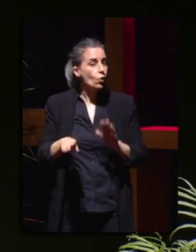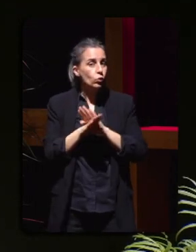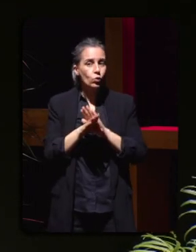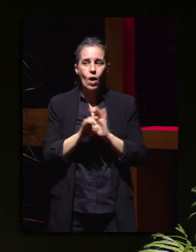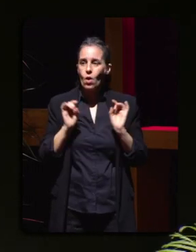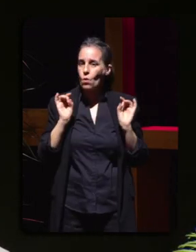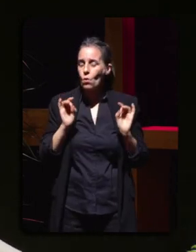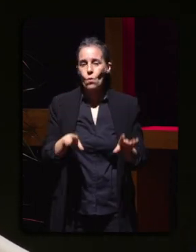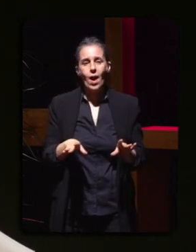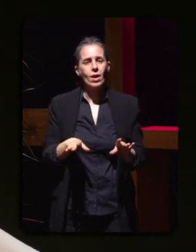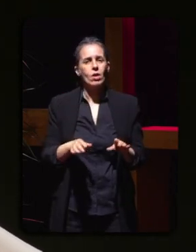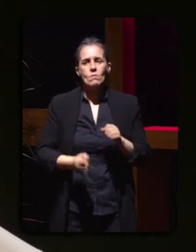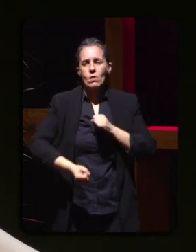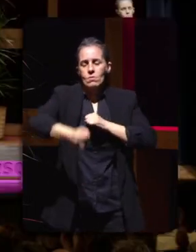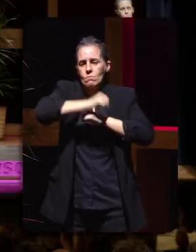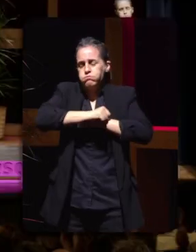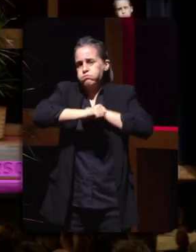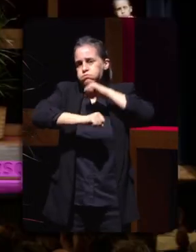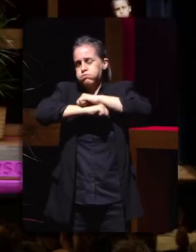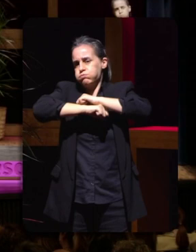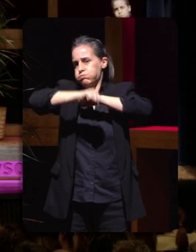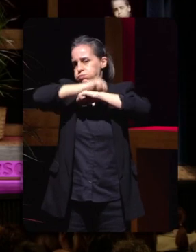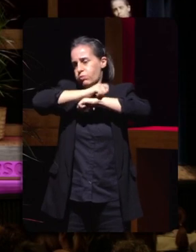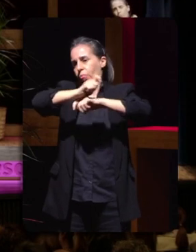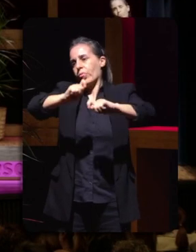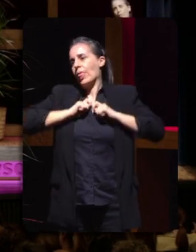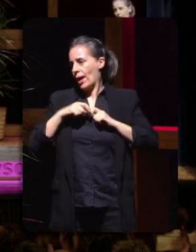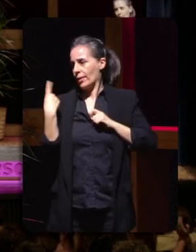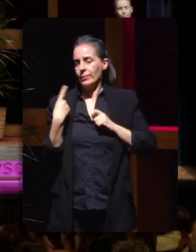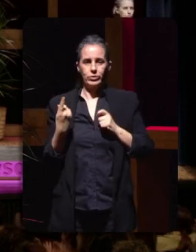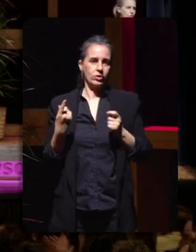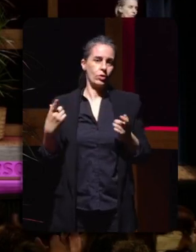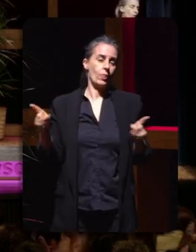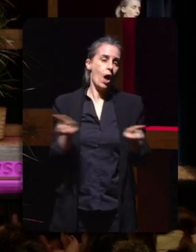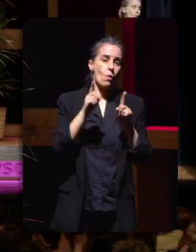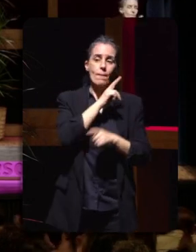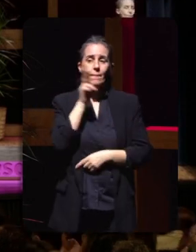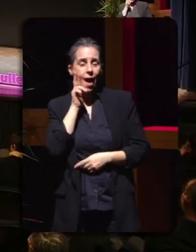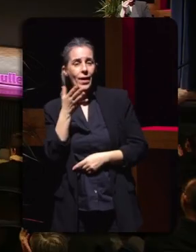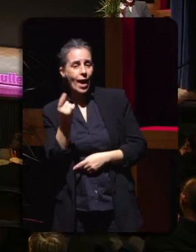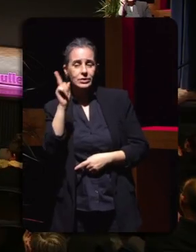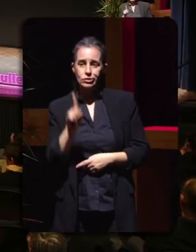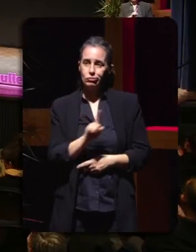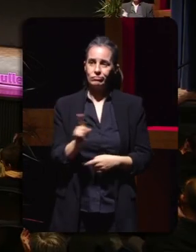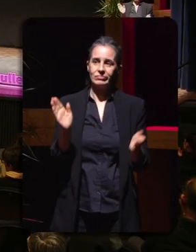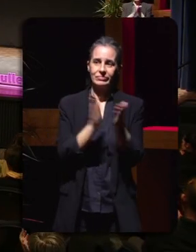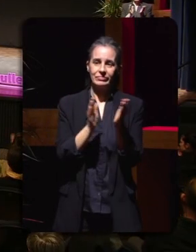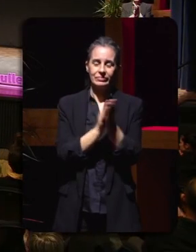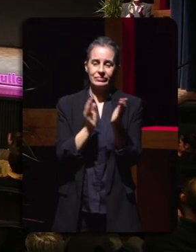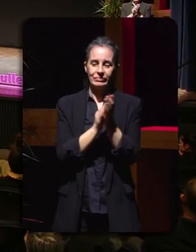una supercarga para todas nosotras madres y no madres y ya con esto acabó